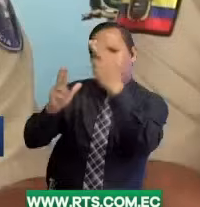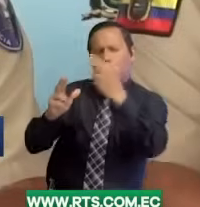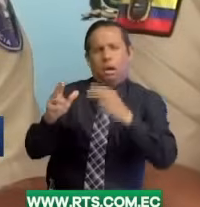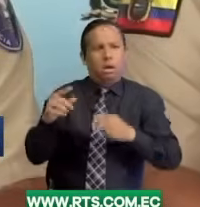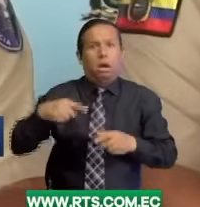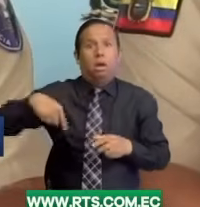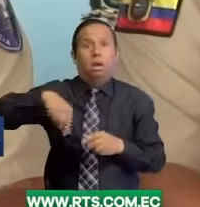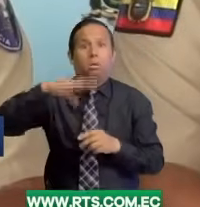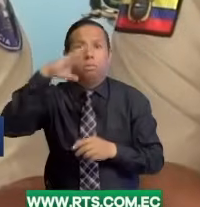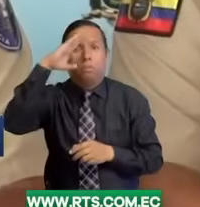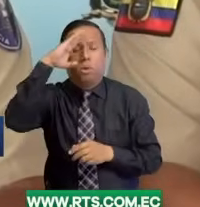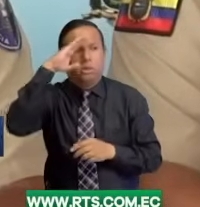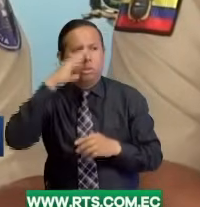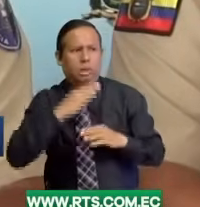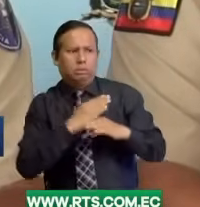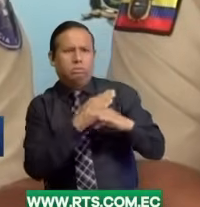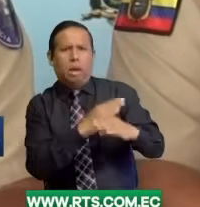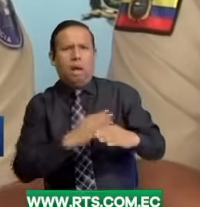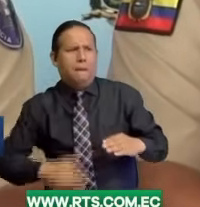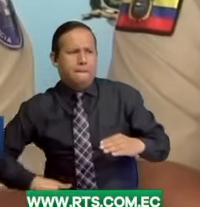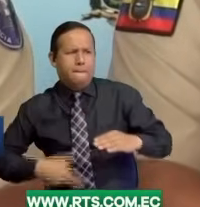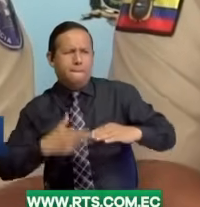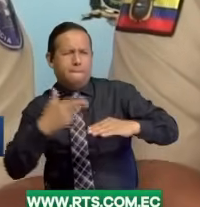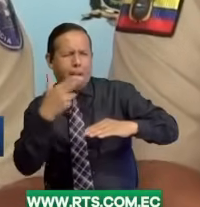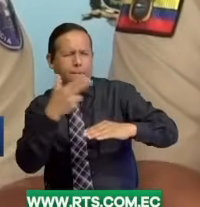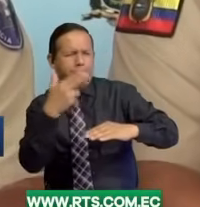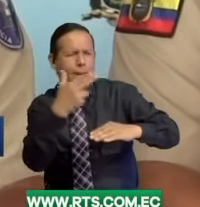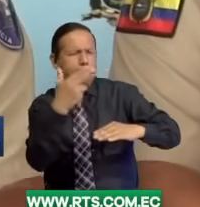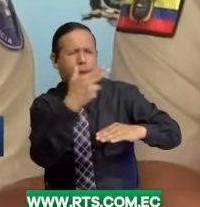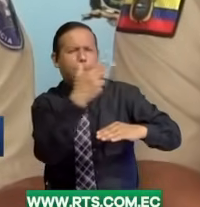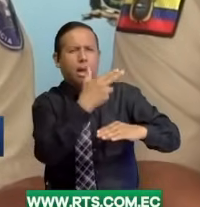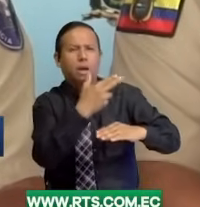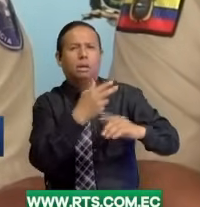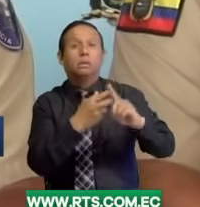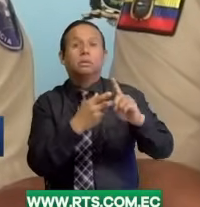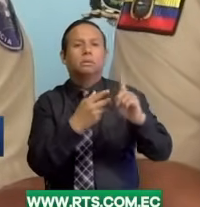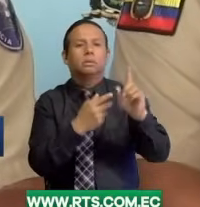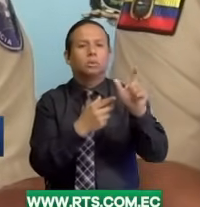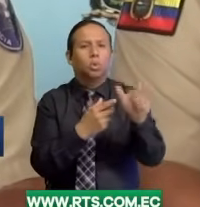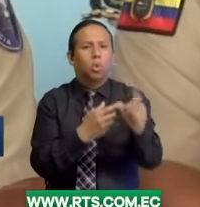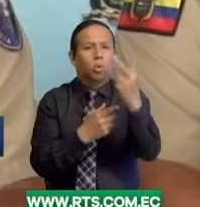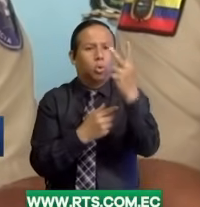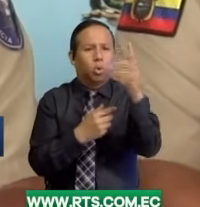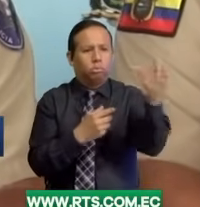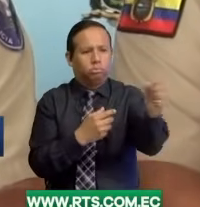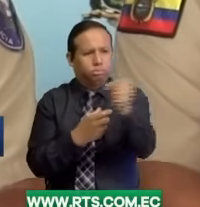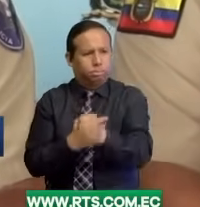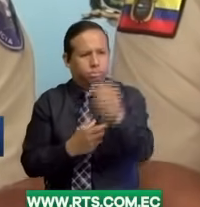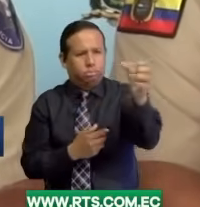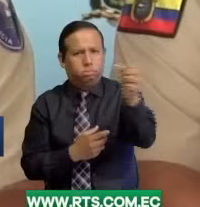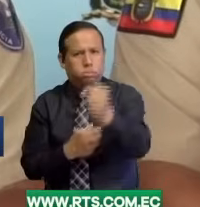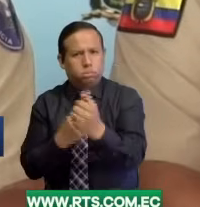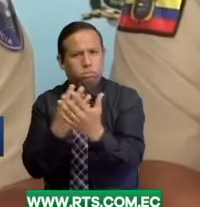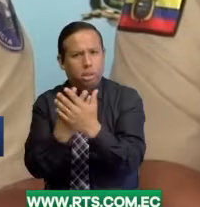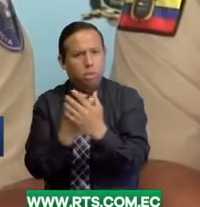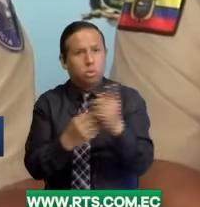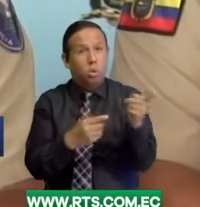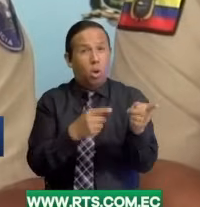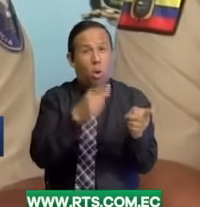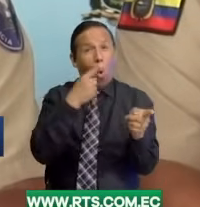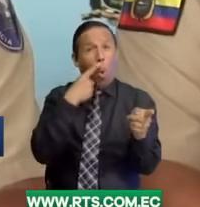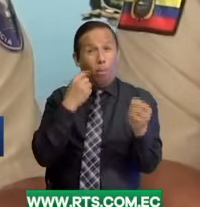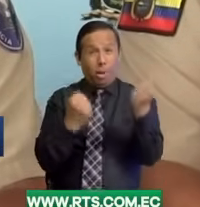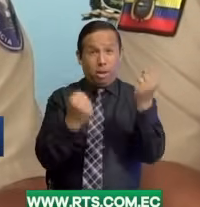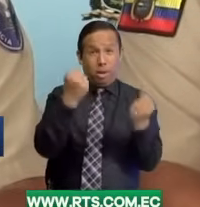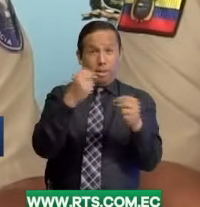los servidores policiales repelen el ataque y, producto de esto, tenemos dos detenidos. El conductor del vehículo